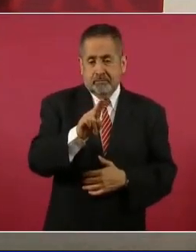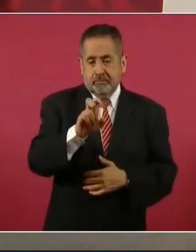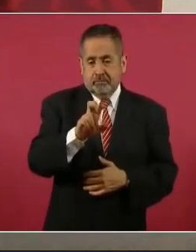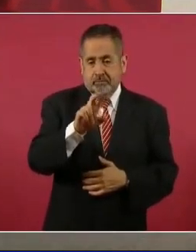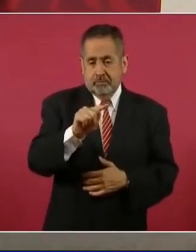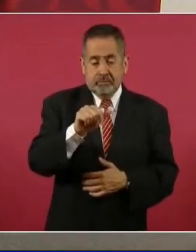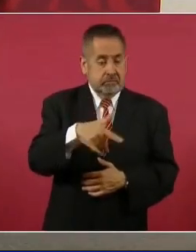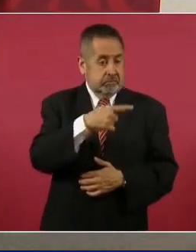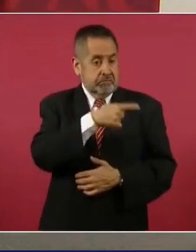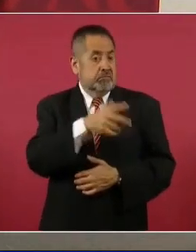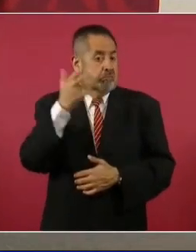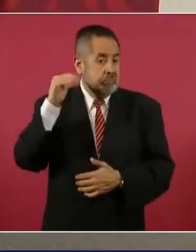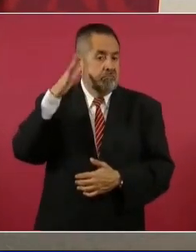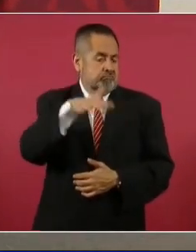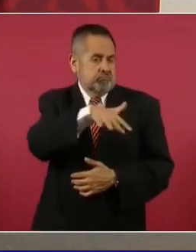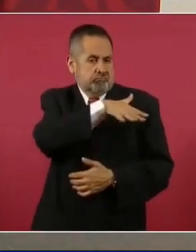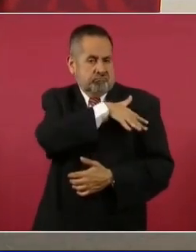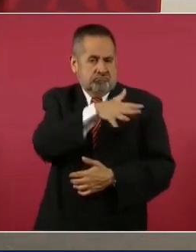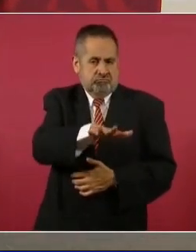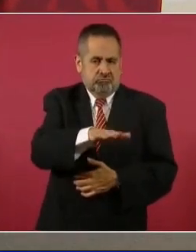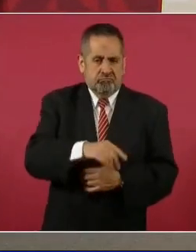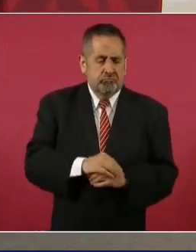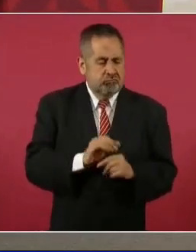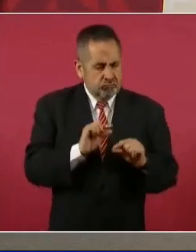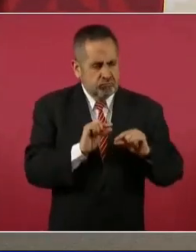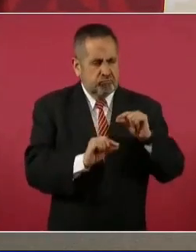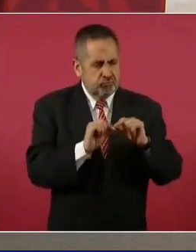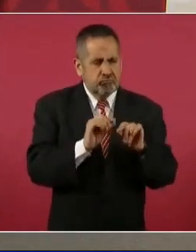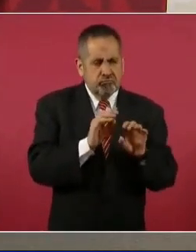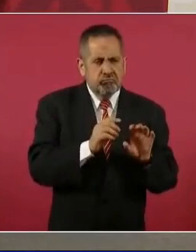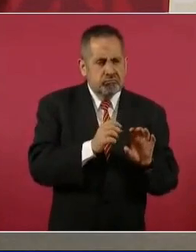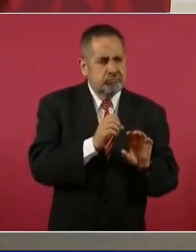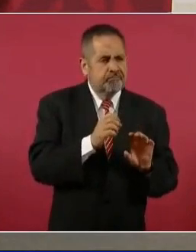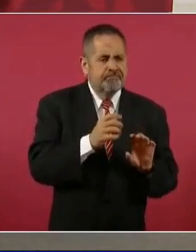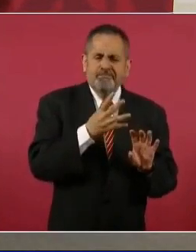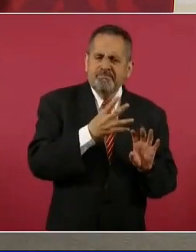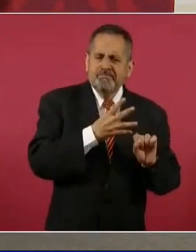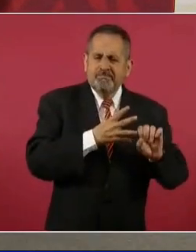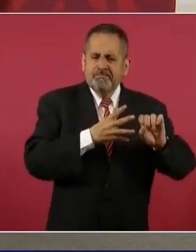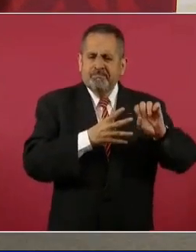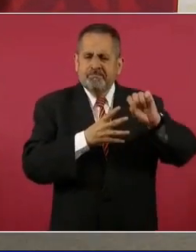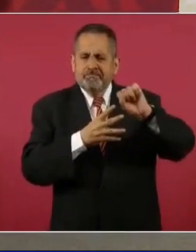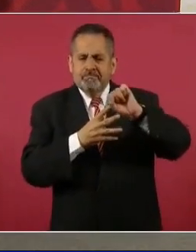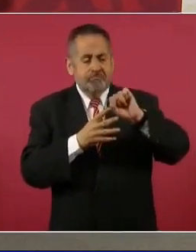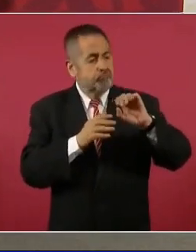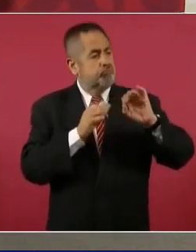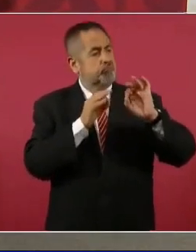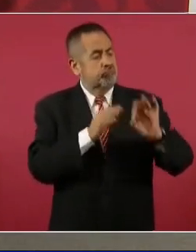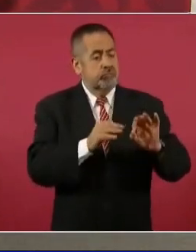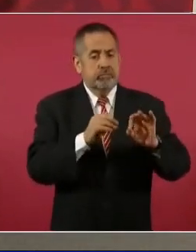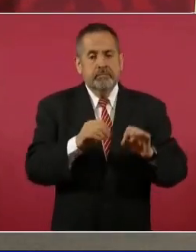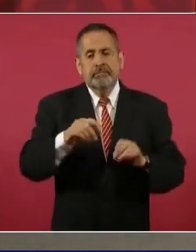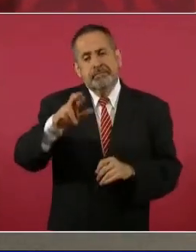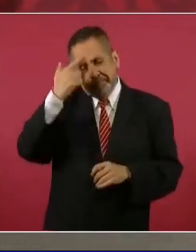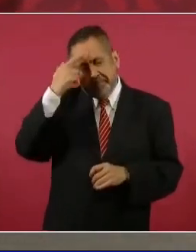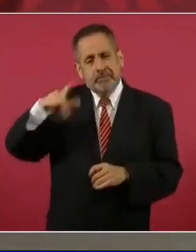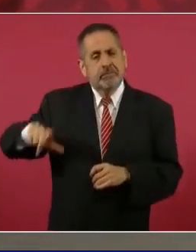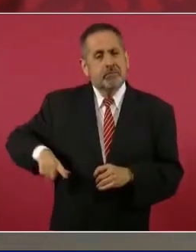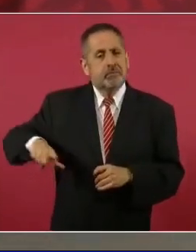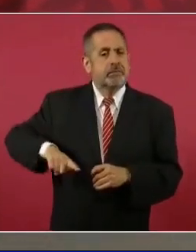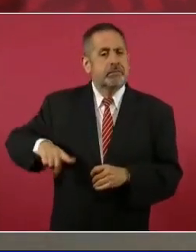general, que fue ascendiendo porque en el gobierno de Porfirio Díaz